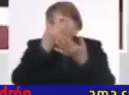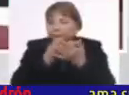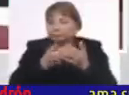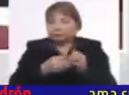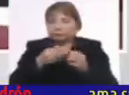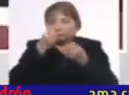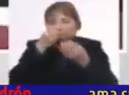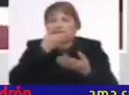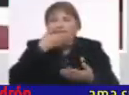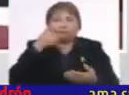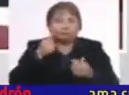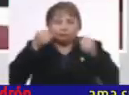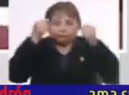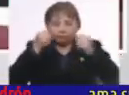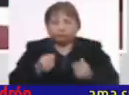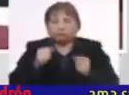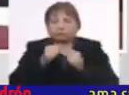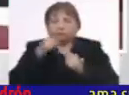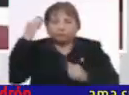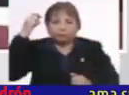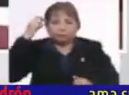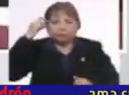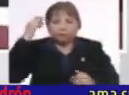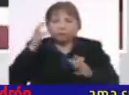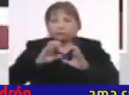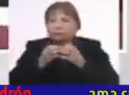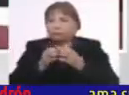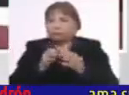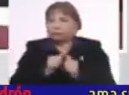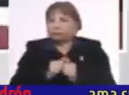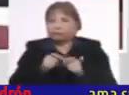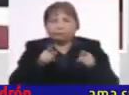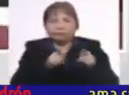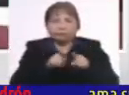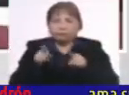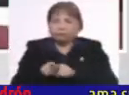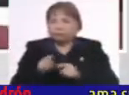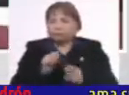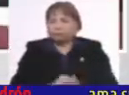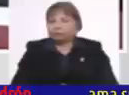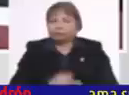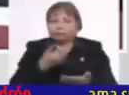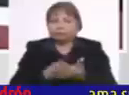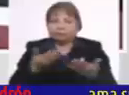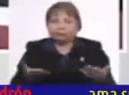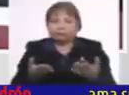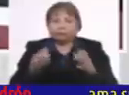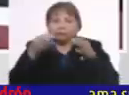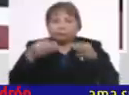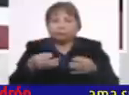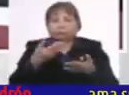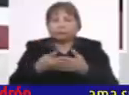para la mejor toma de decisiones políticas en el sector como también y en este caso concreto